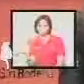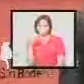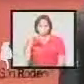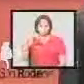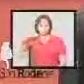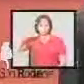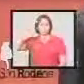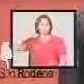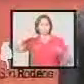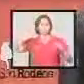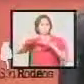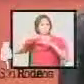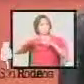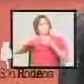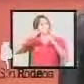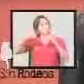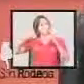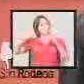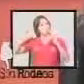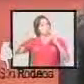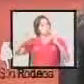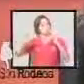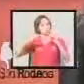sino también para clase media, media baja,